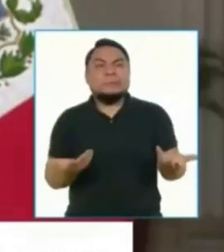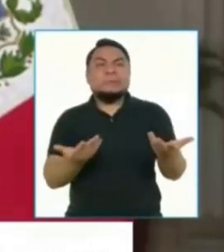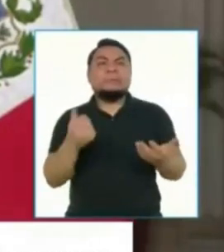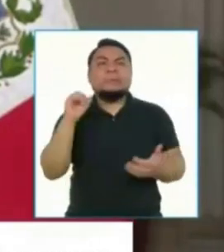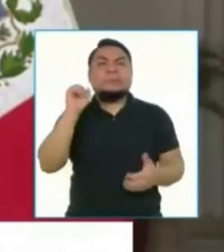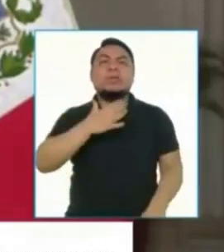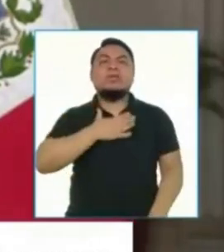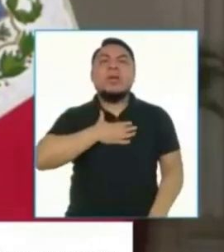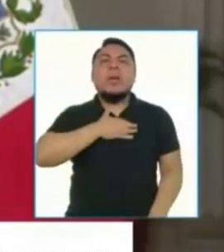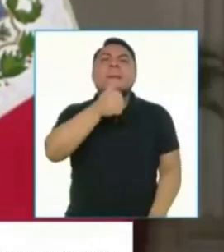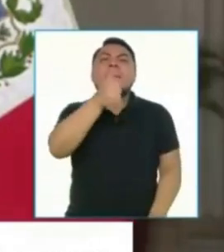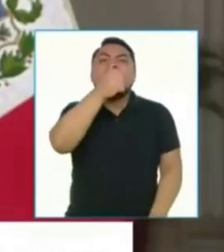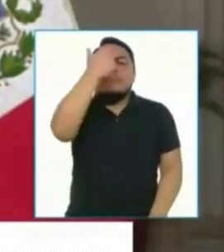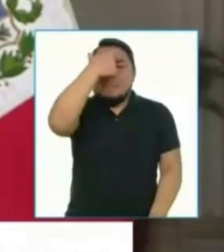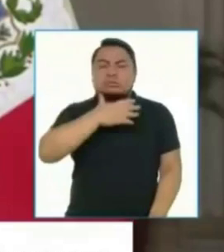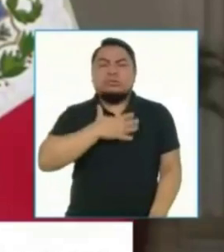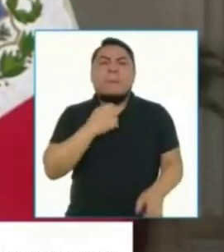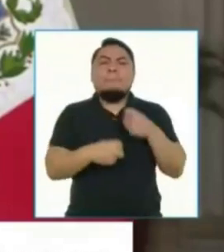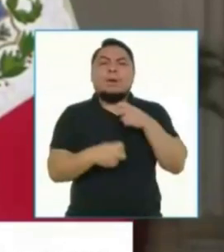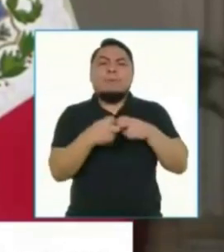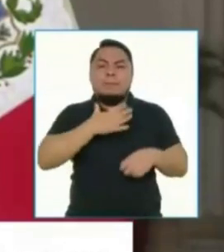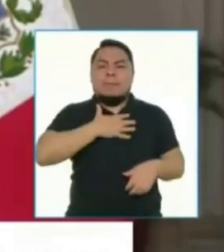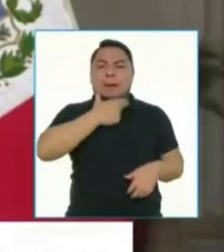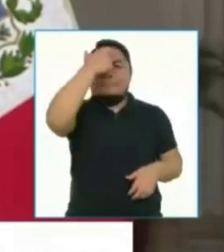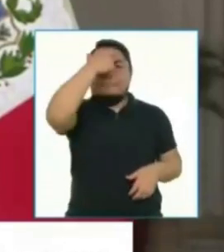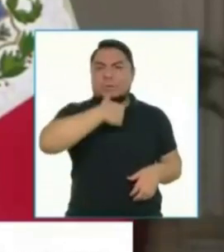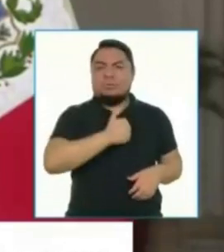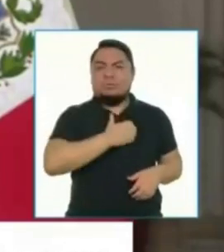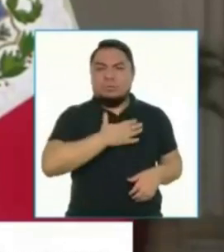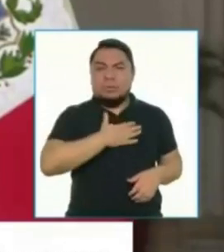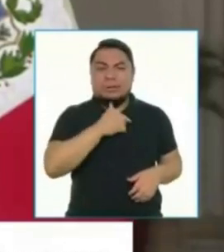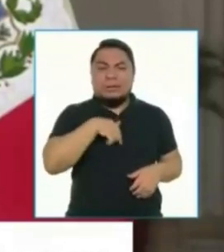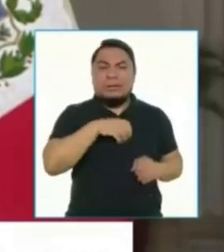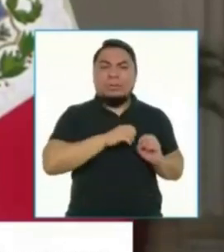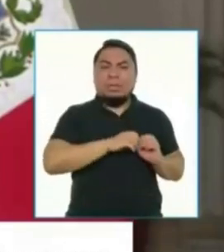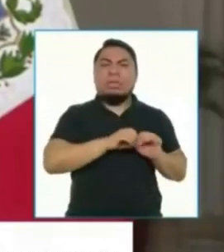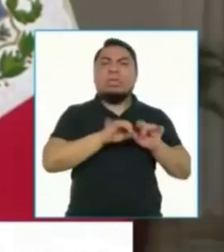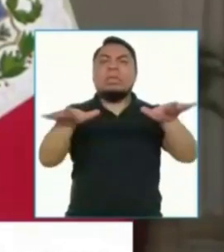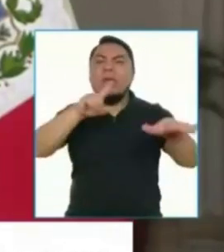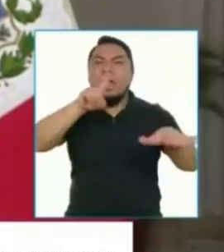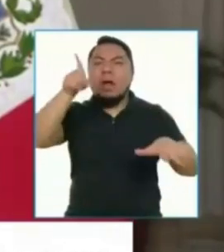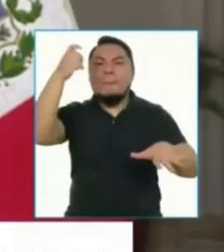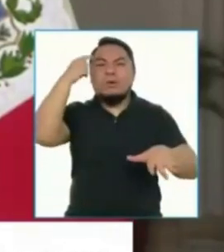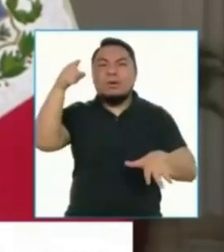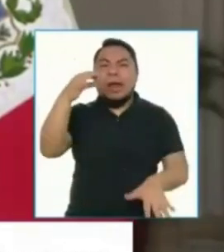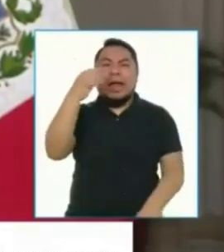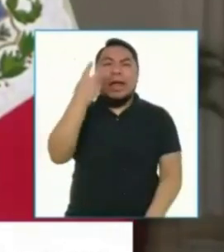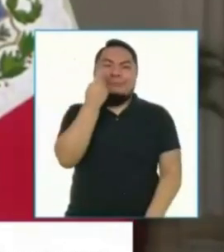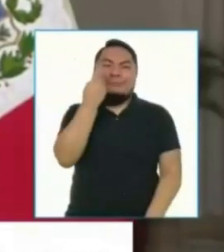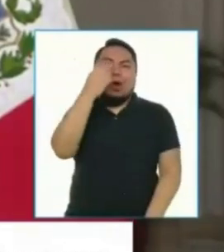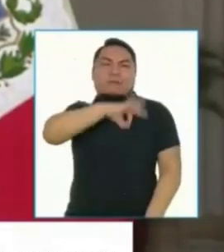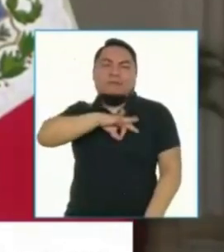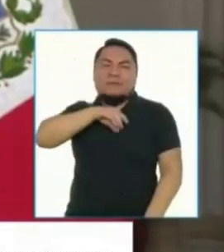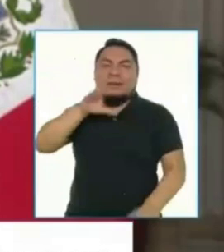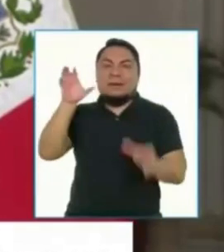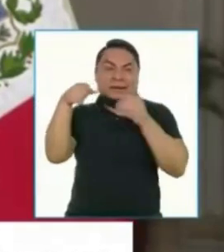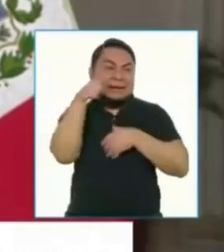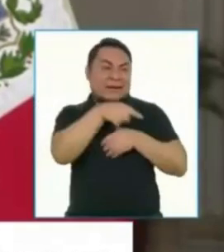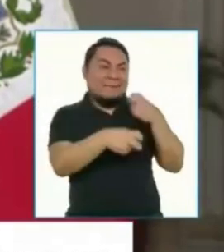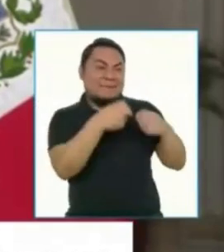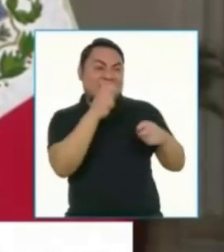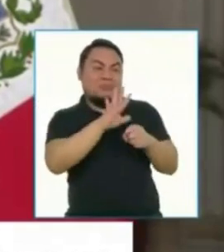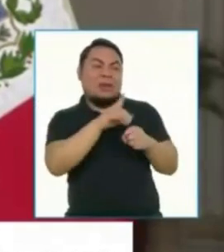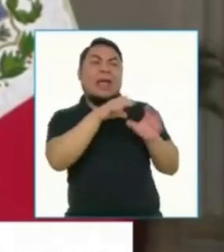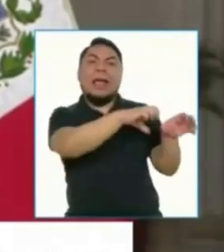sea el vice, para evitar que no se renueva todo y las investigaciones continúen. Entonces, bajo este